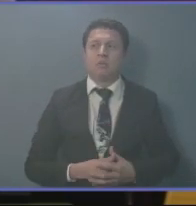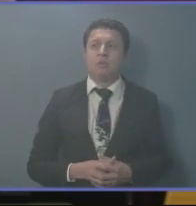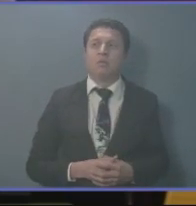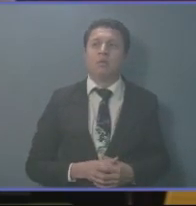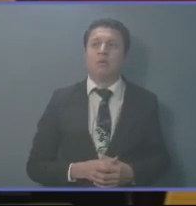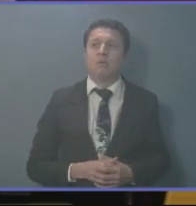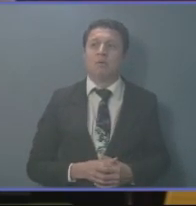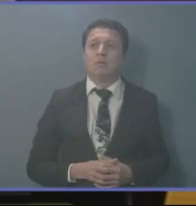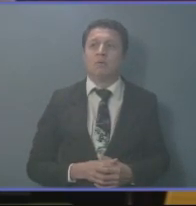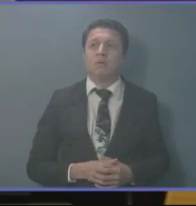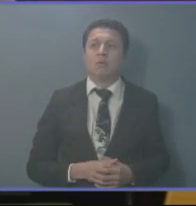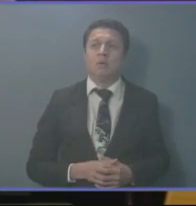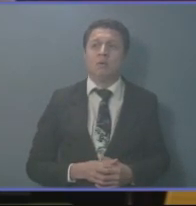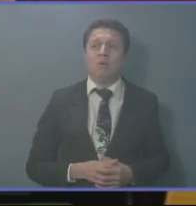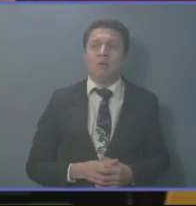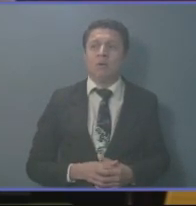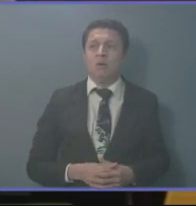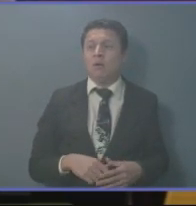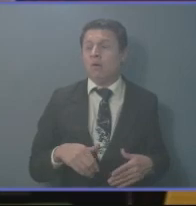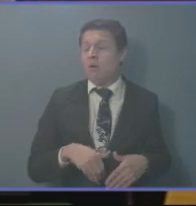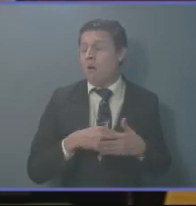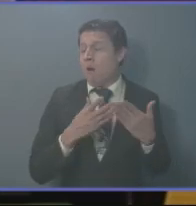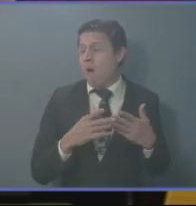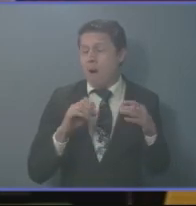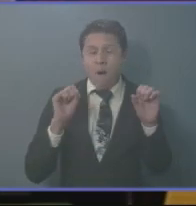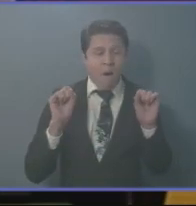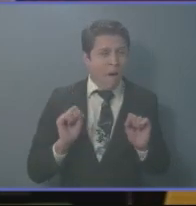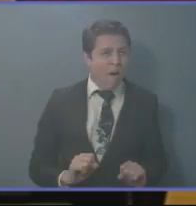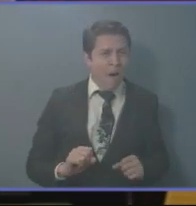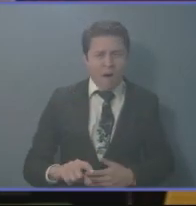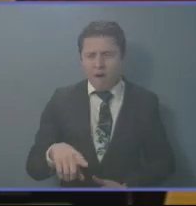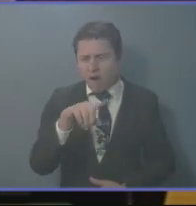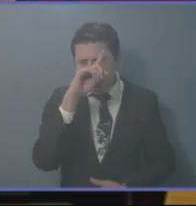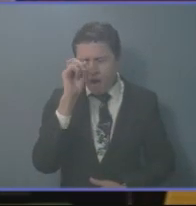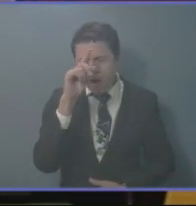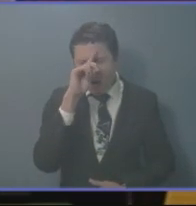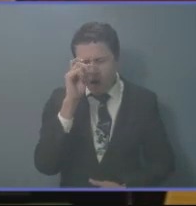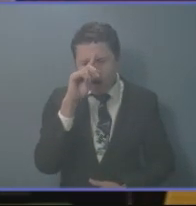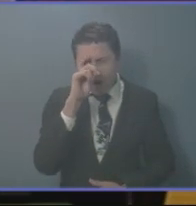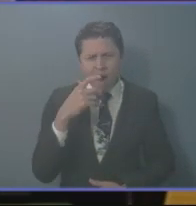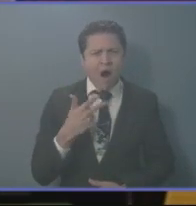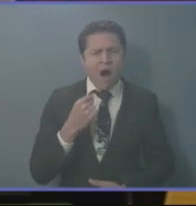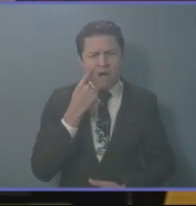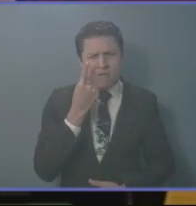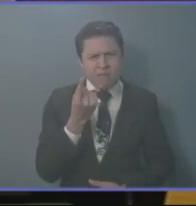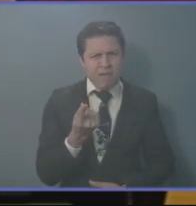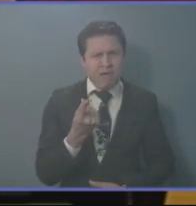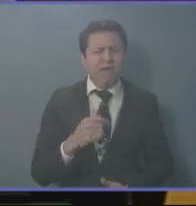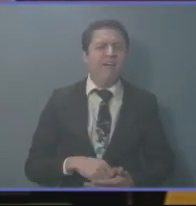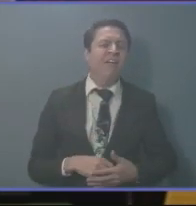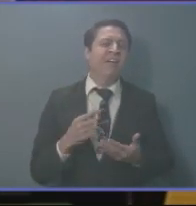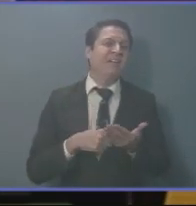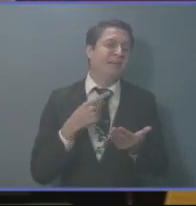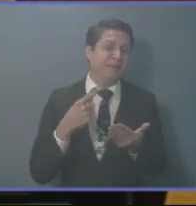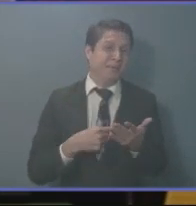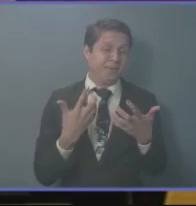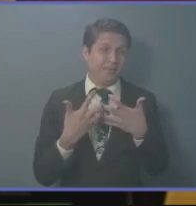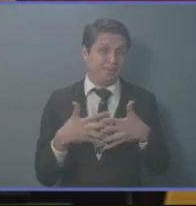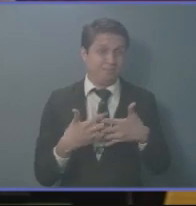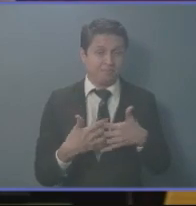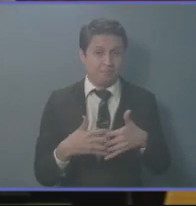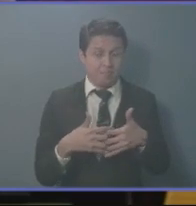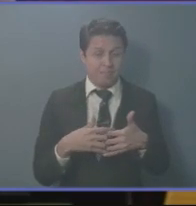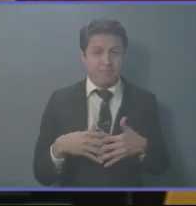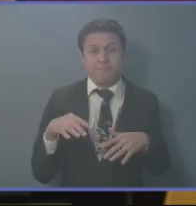y están sin poder trabajar, nosotros vemos cómo algunas empresas,